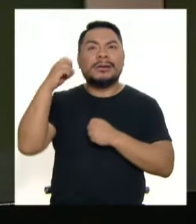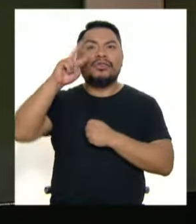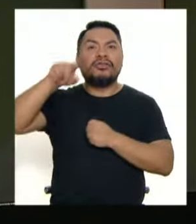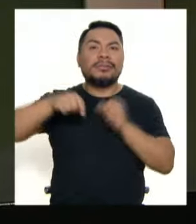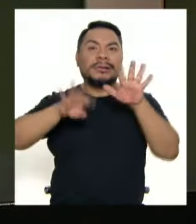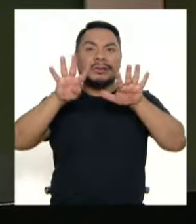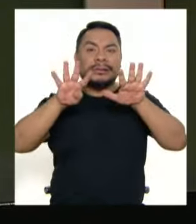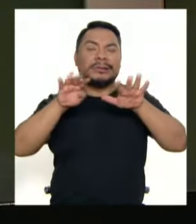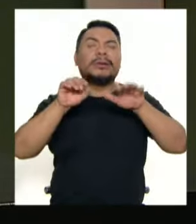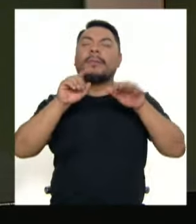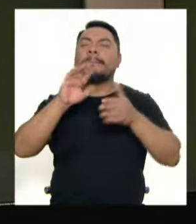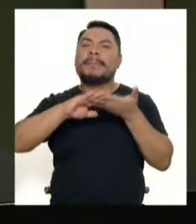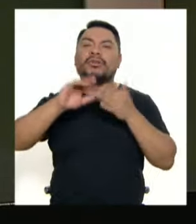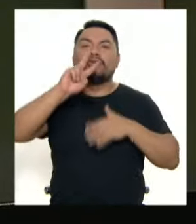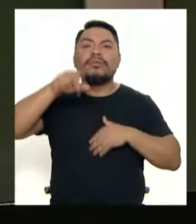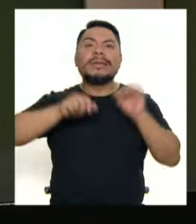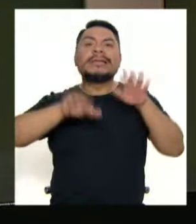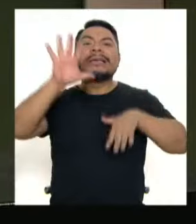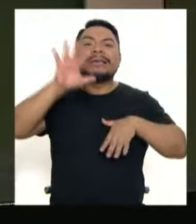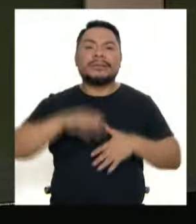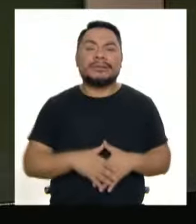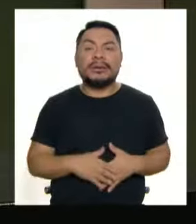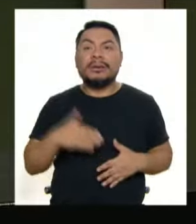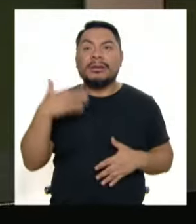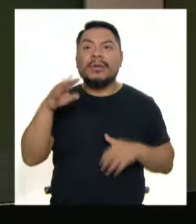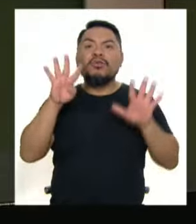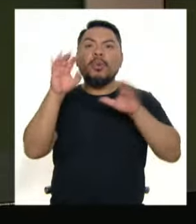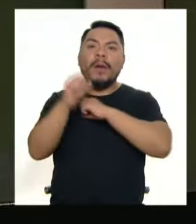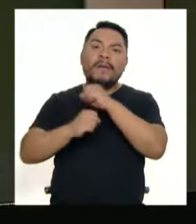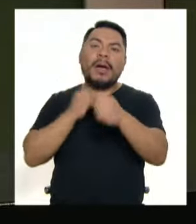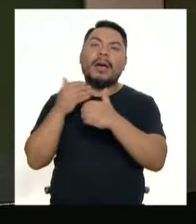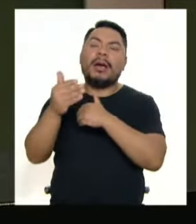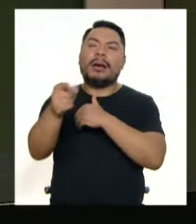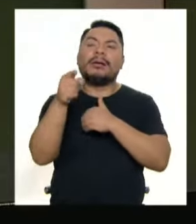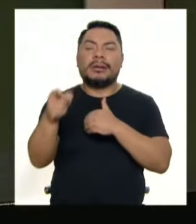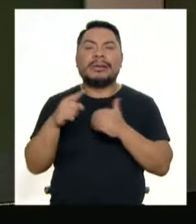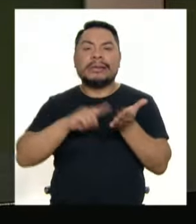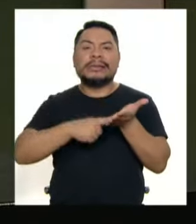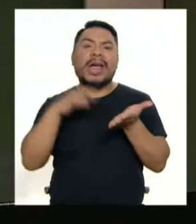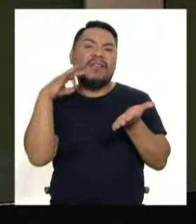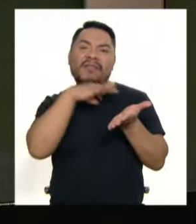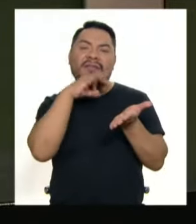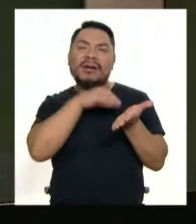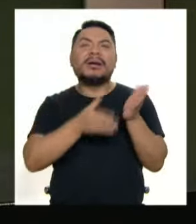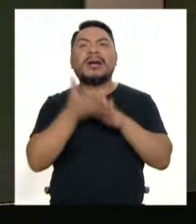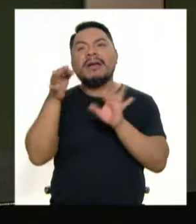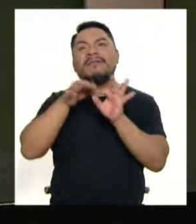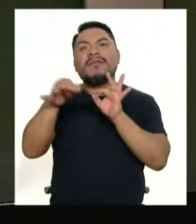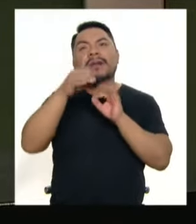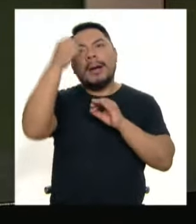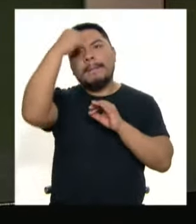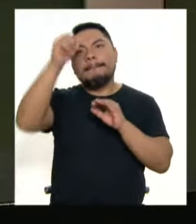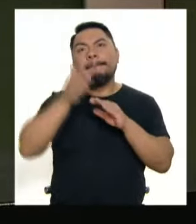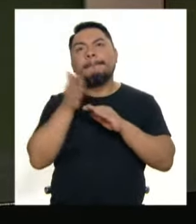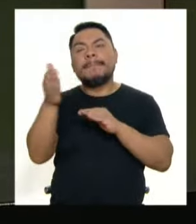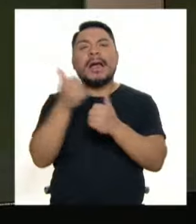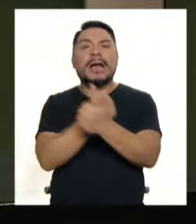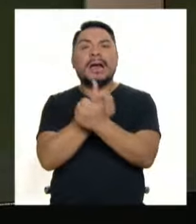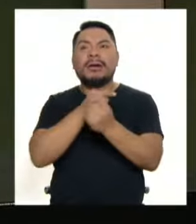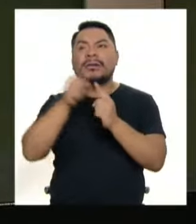han pasado 9 años, con un DNI falso, viajaba a provincias, se iba a Cañete, últimamente a